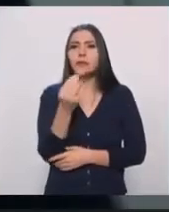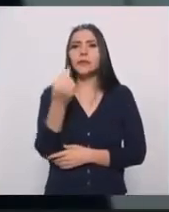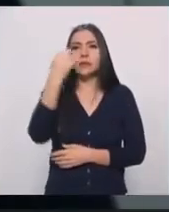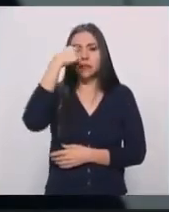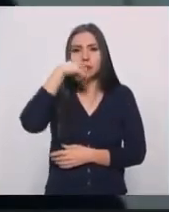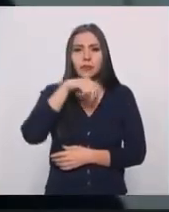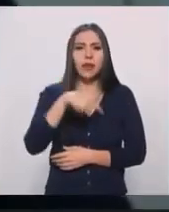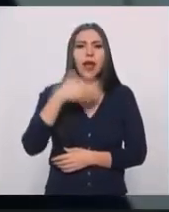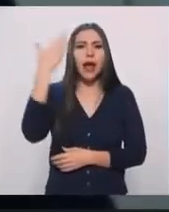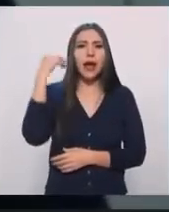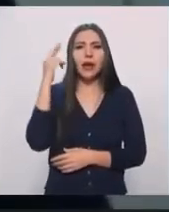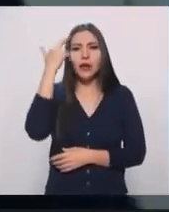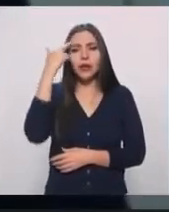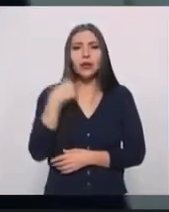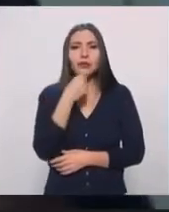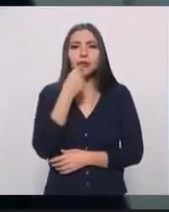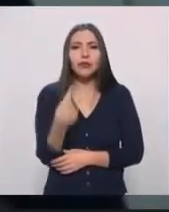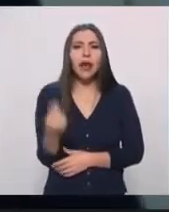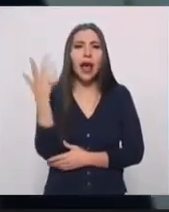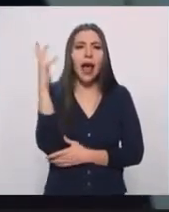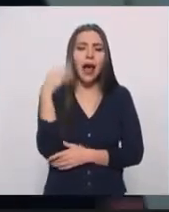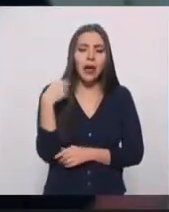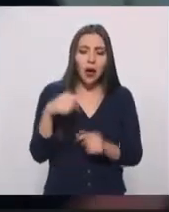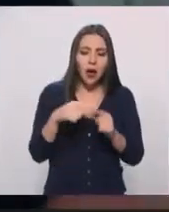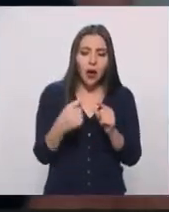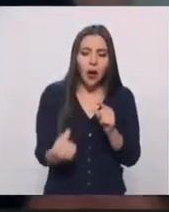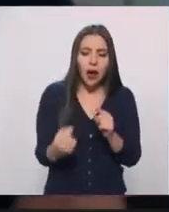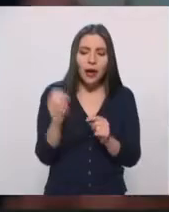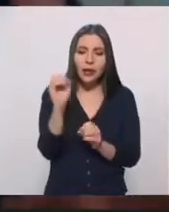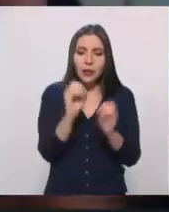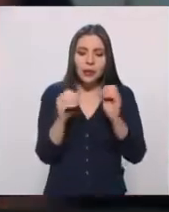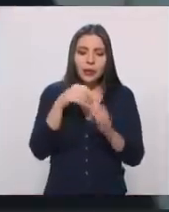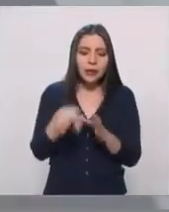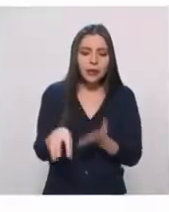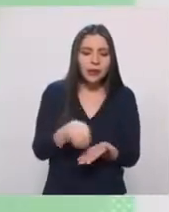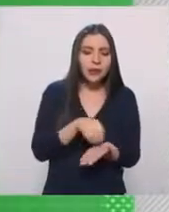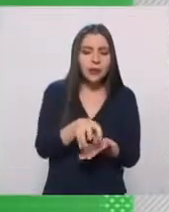agua oliera a eucalipto en la casa, etcétera. Tiene sus propiedades, pero